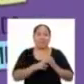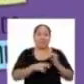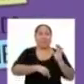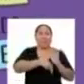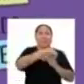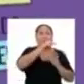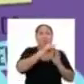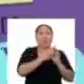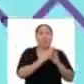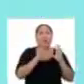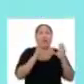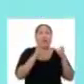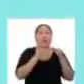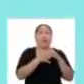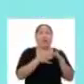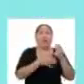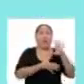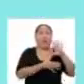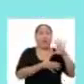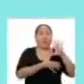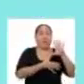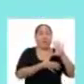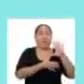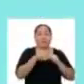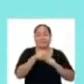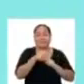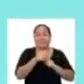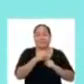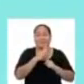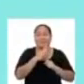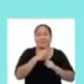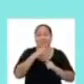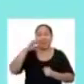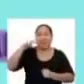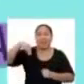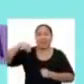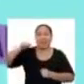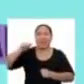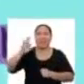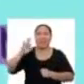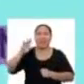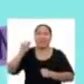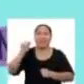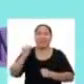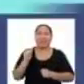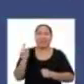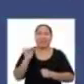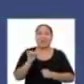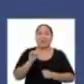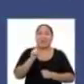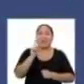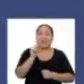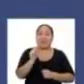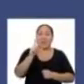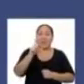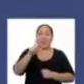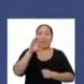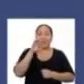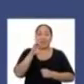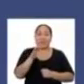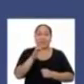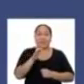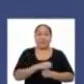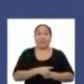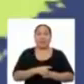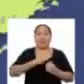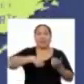Trade Agreement. Pero como aquí hablamos español, la NAFTA es lo mismo que el TLC-CAN, o sea, el Tratado